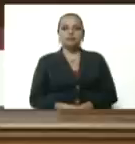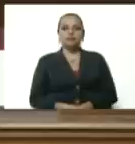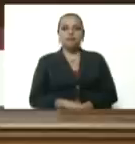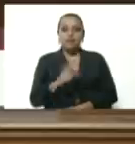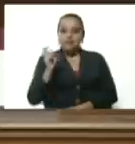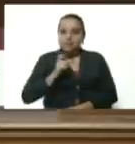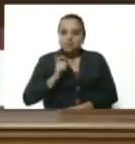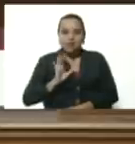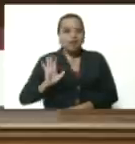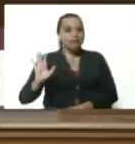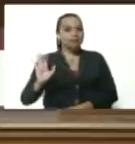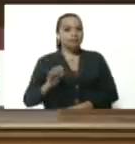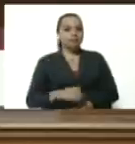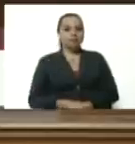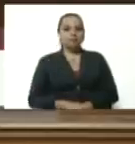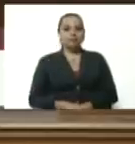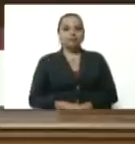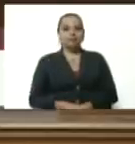Necesaria.